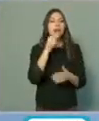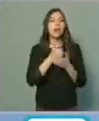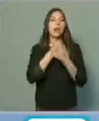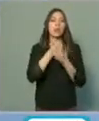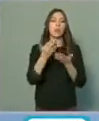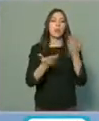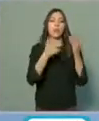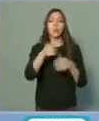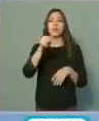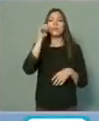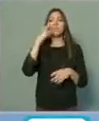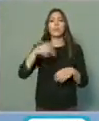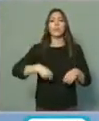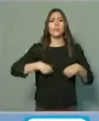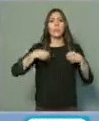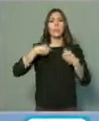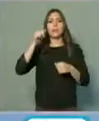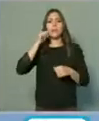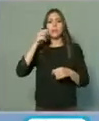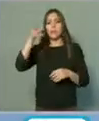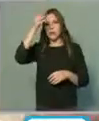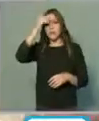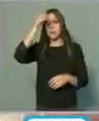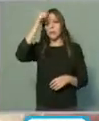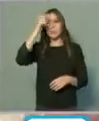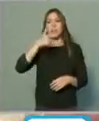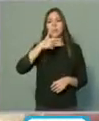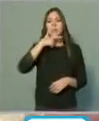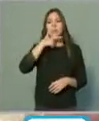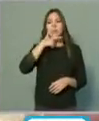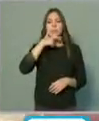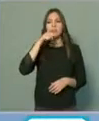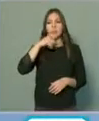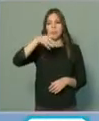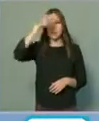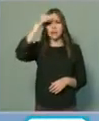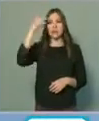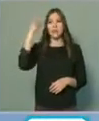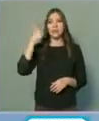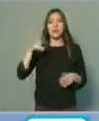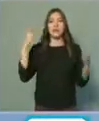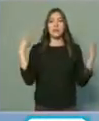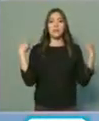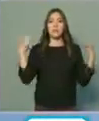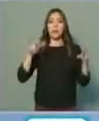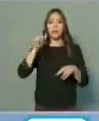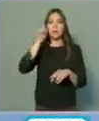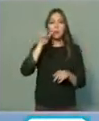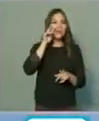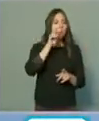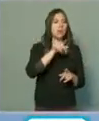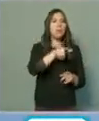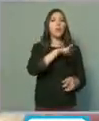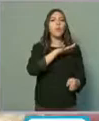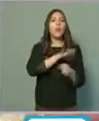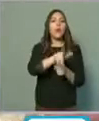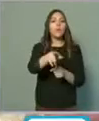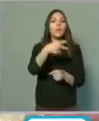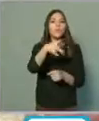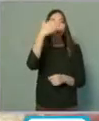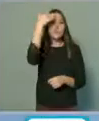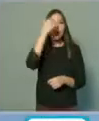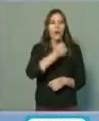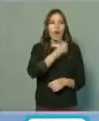potencializaron ciertas capacidades para facilitar procesos de aprendizaje. Entonces, un maestro se enfoca en las fortalezas de los alumnos, Ok.